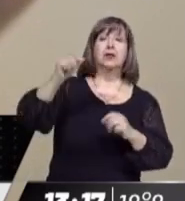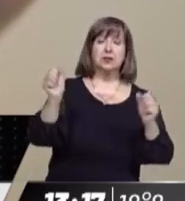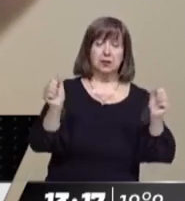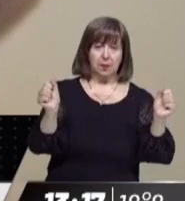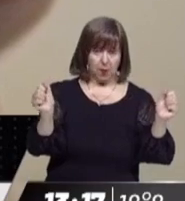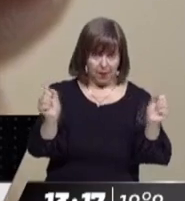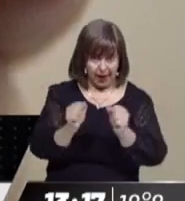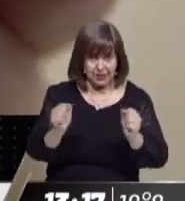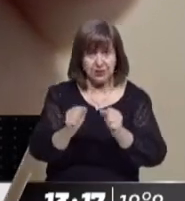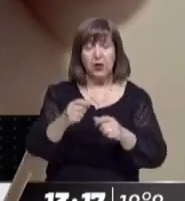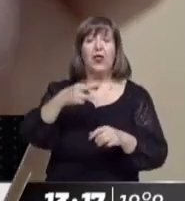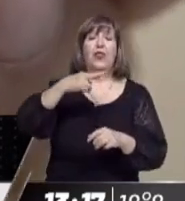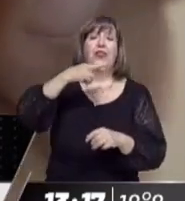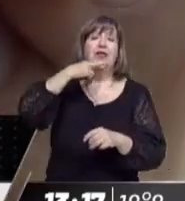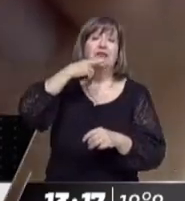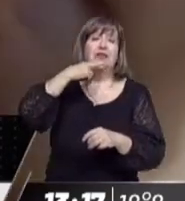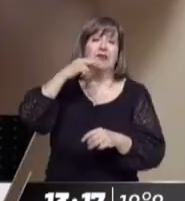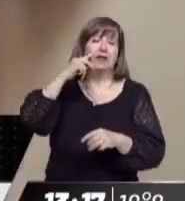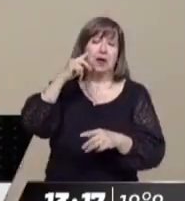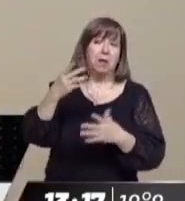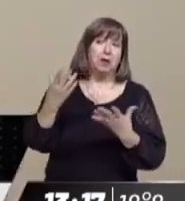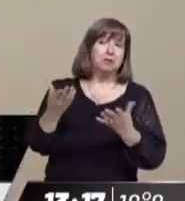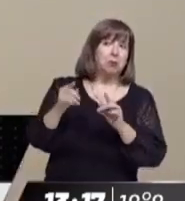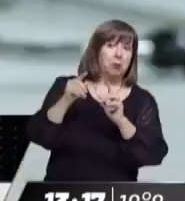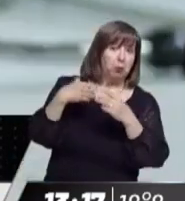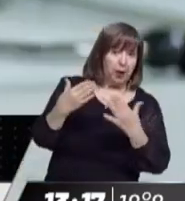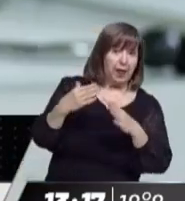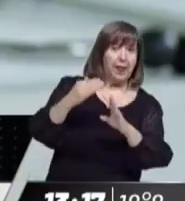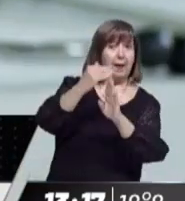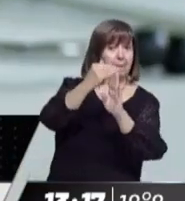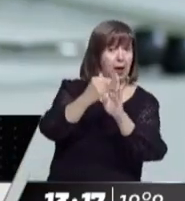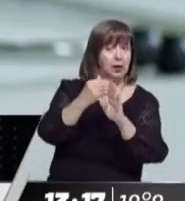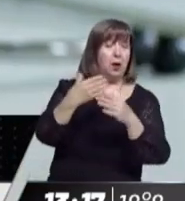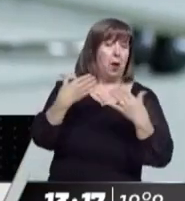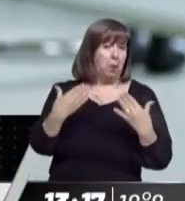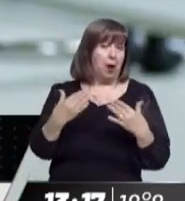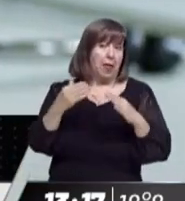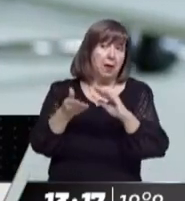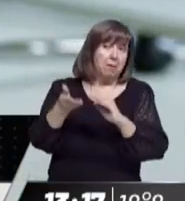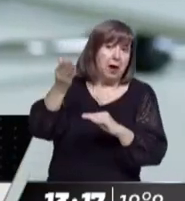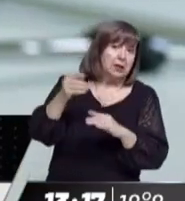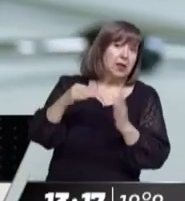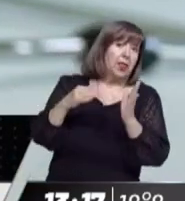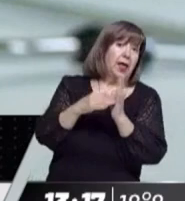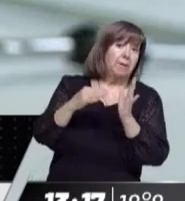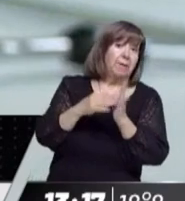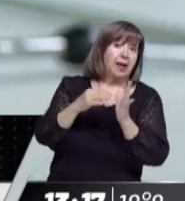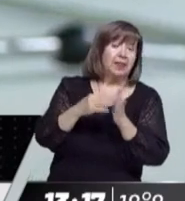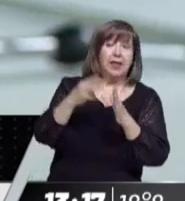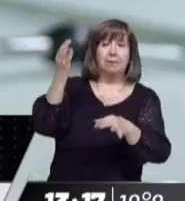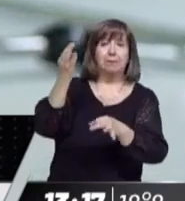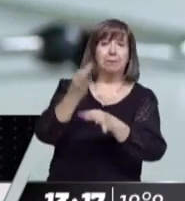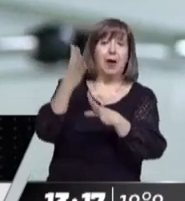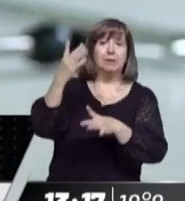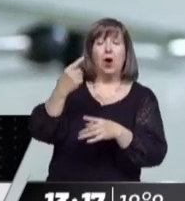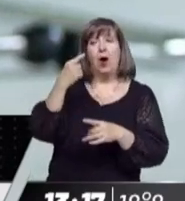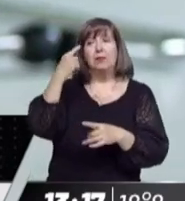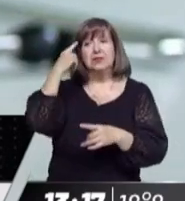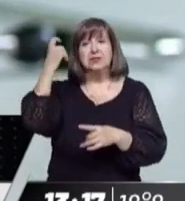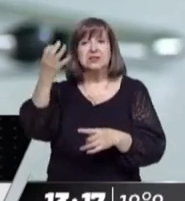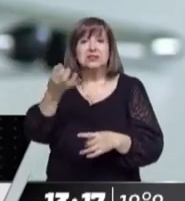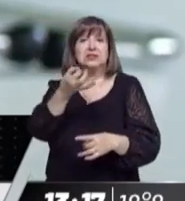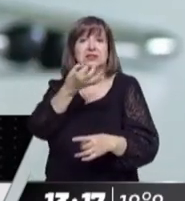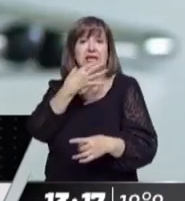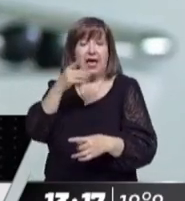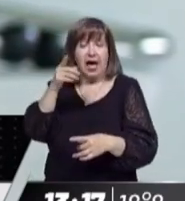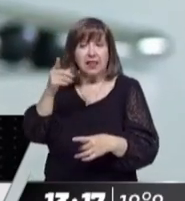los profesionales que es un valor de referencia, te pueden cobrar un poquito menos o un poquito más según si es una atención psiquiátrica que